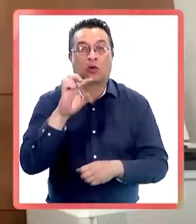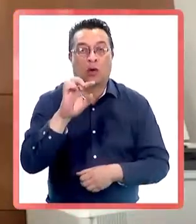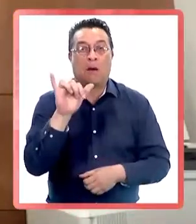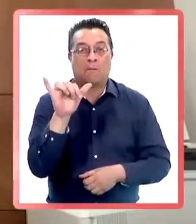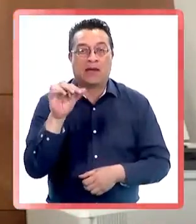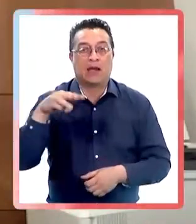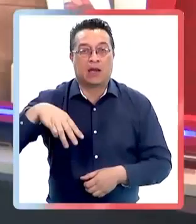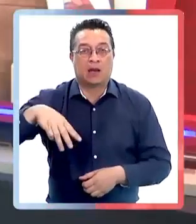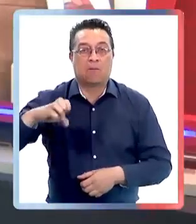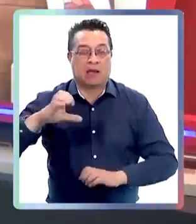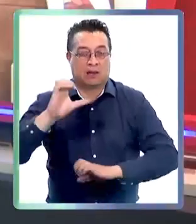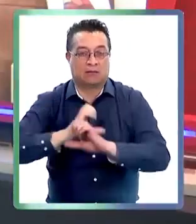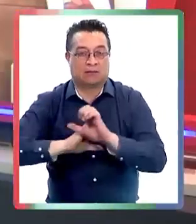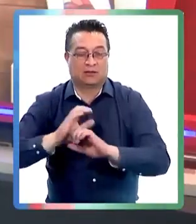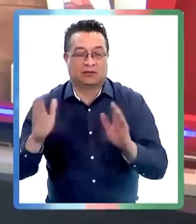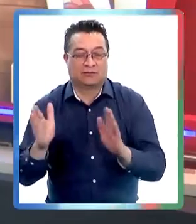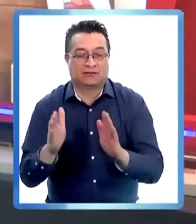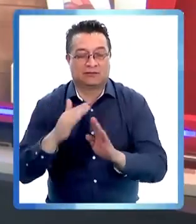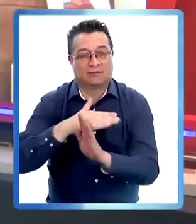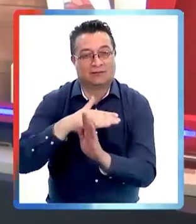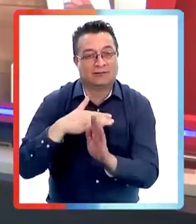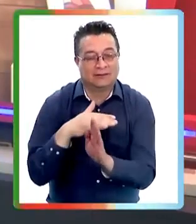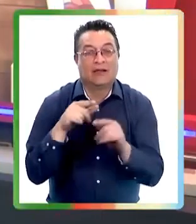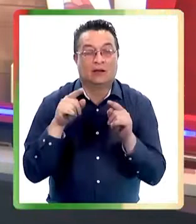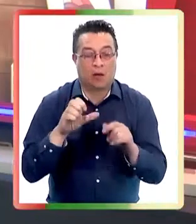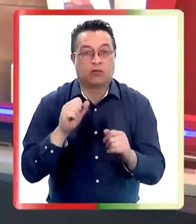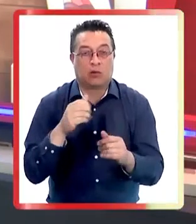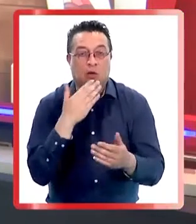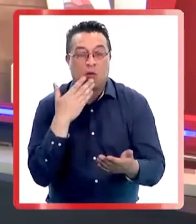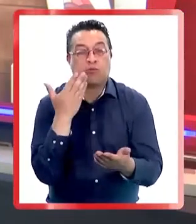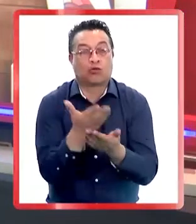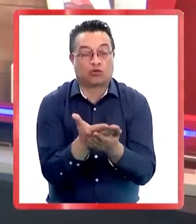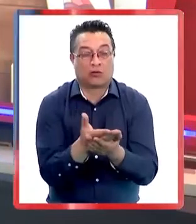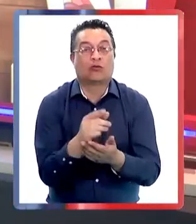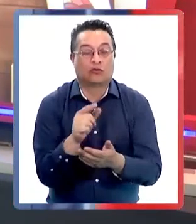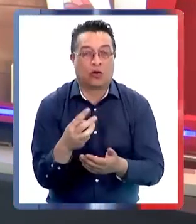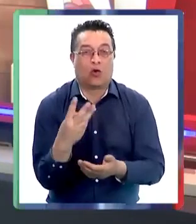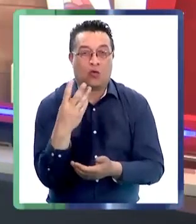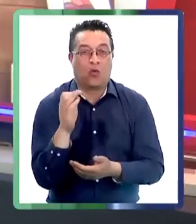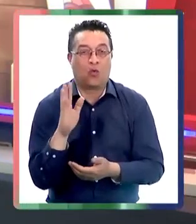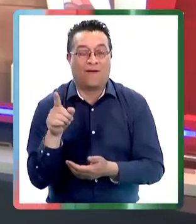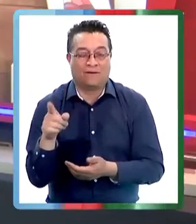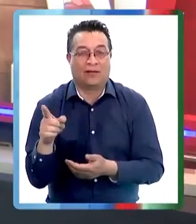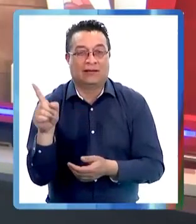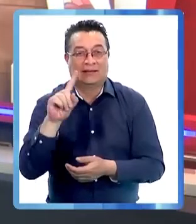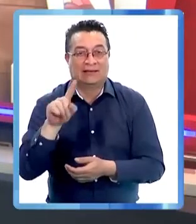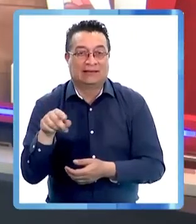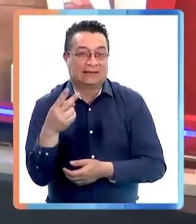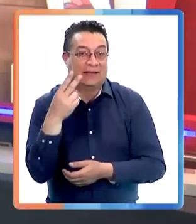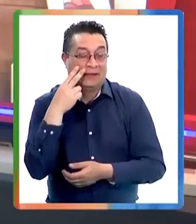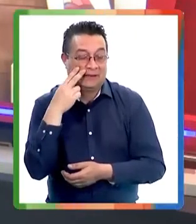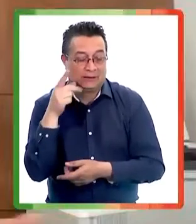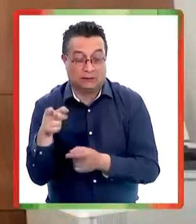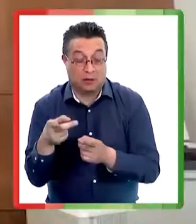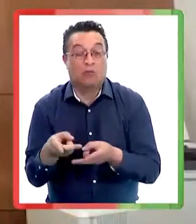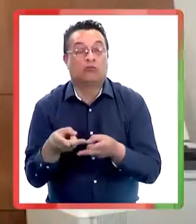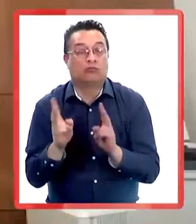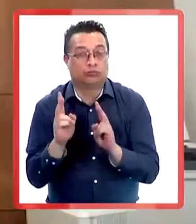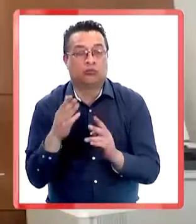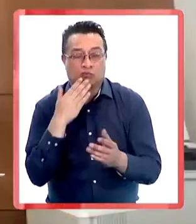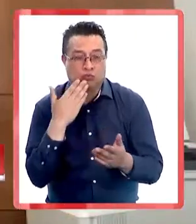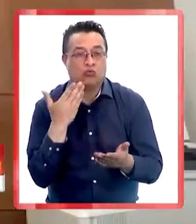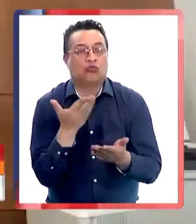medianas empresas que han podido postular un subsidio a través de la página web del Servicio de Impuestos Internos que les permite